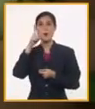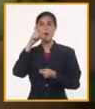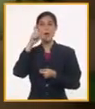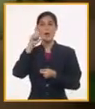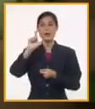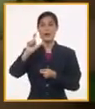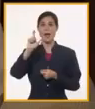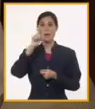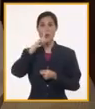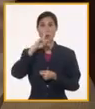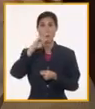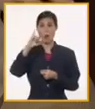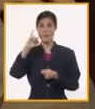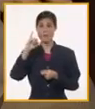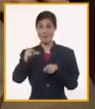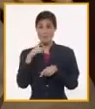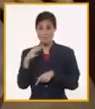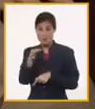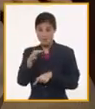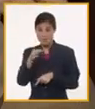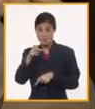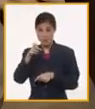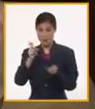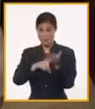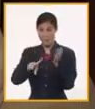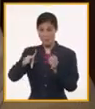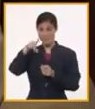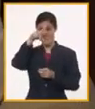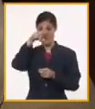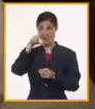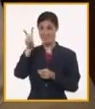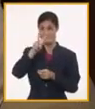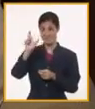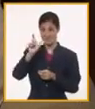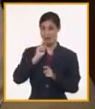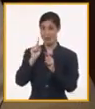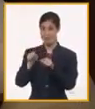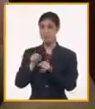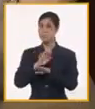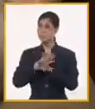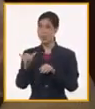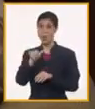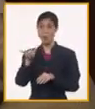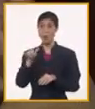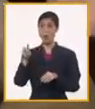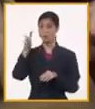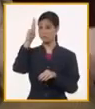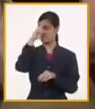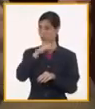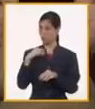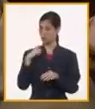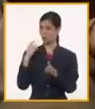Habíamos sido alumnos ahí y además estaba estudiando medicina también. Y bueno,